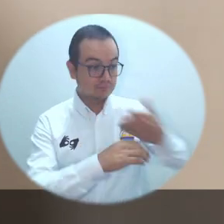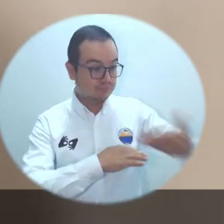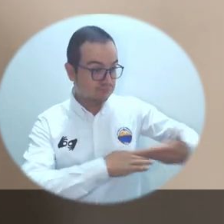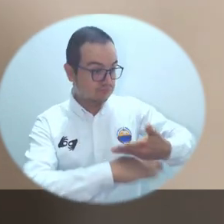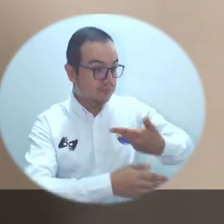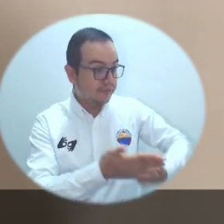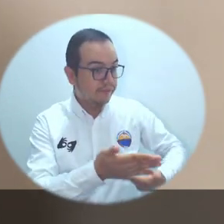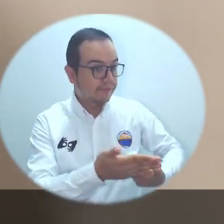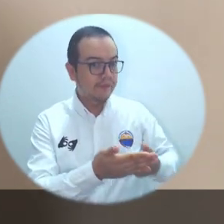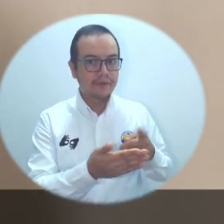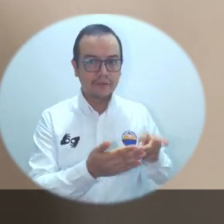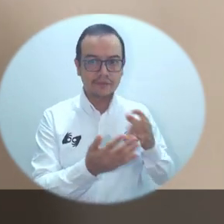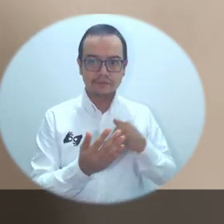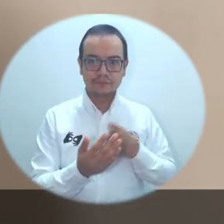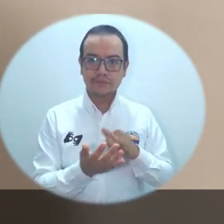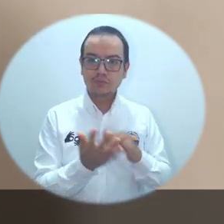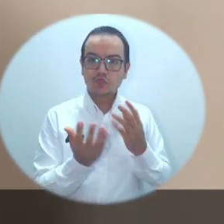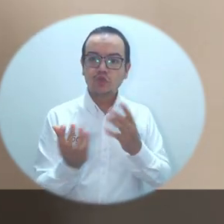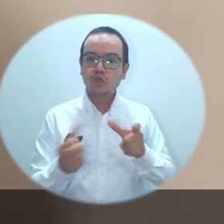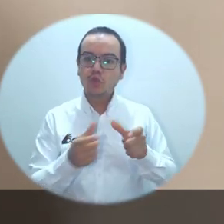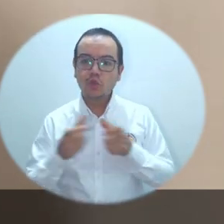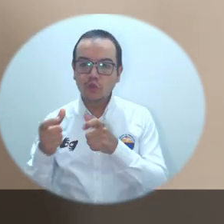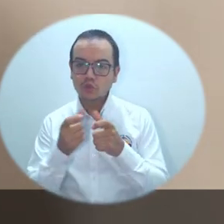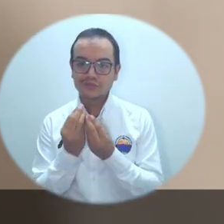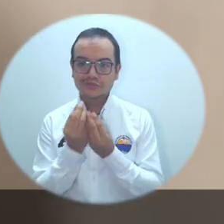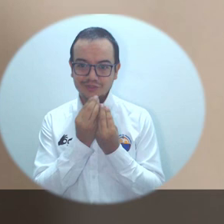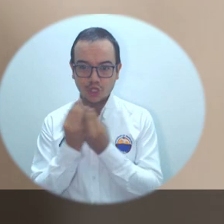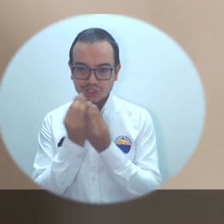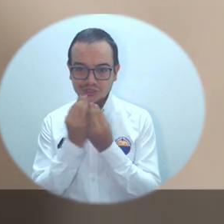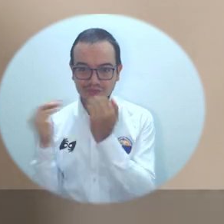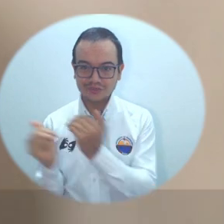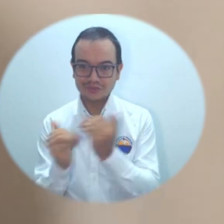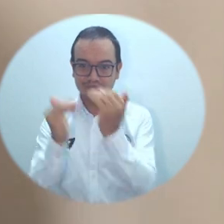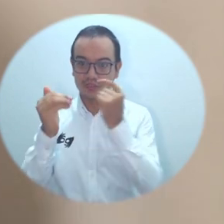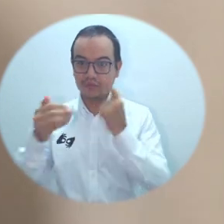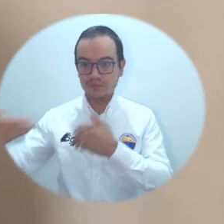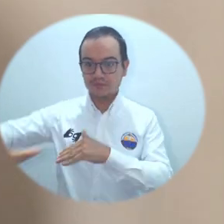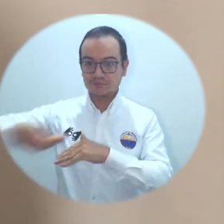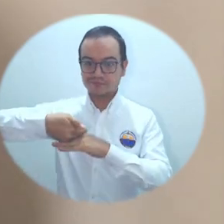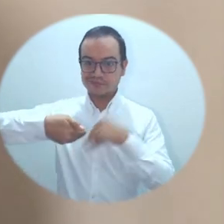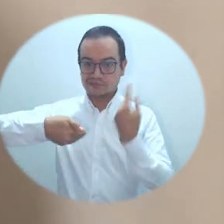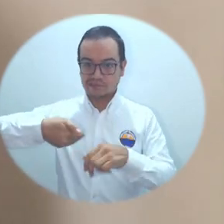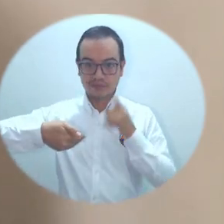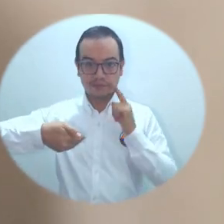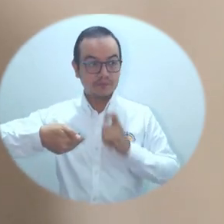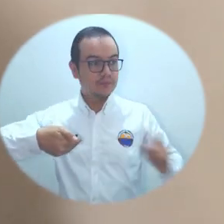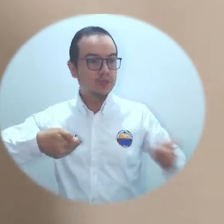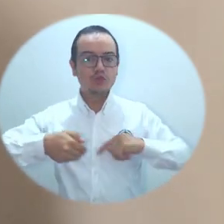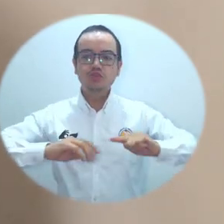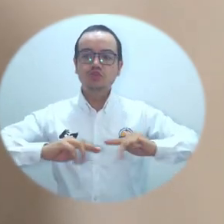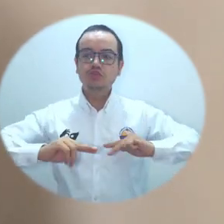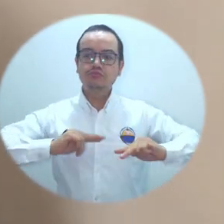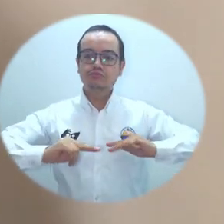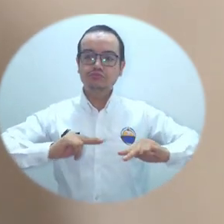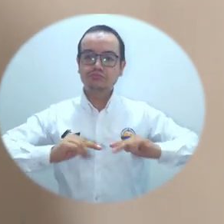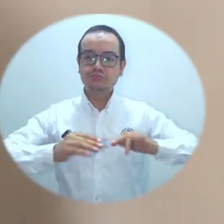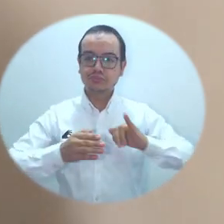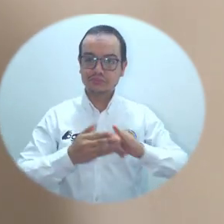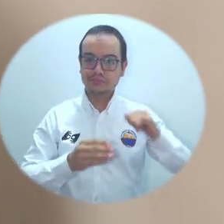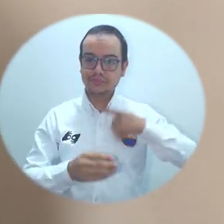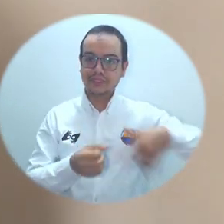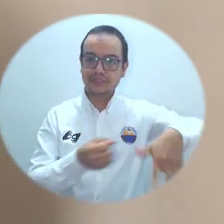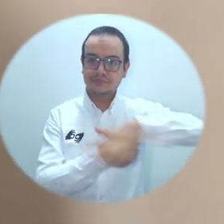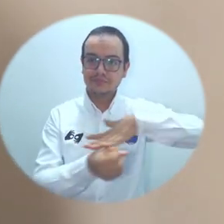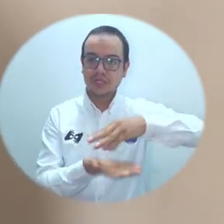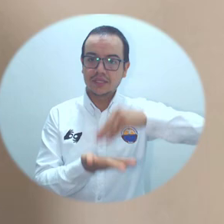había delegado el Consejo Superior para estudiar la propuesta que hizo la Administración Departamental de la gratuidad